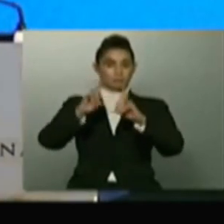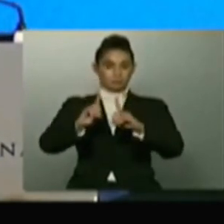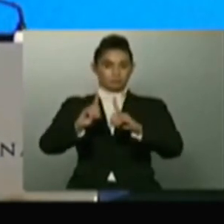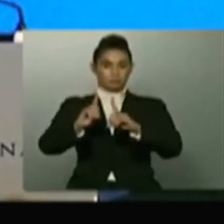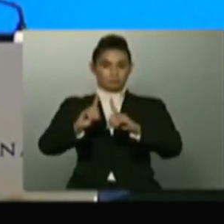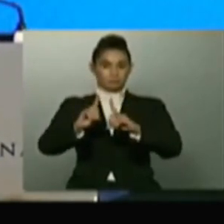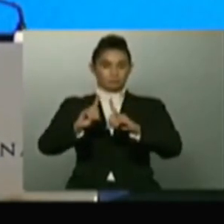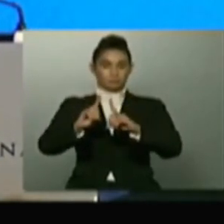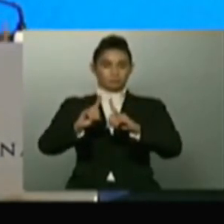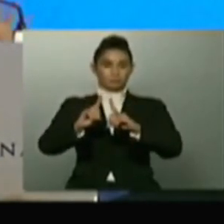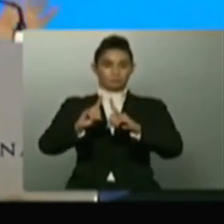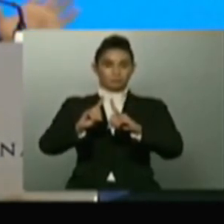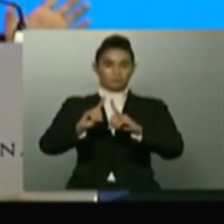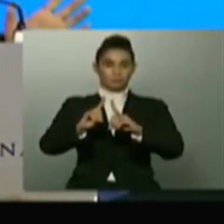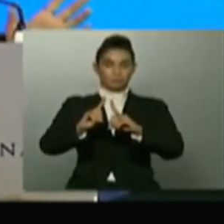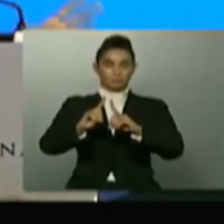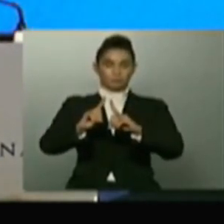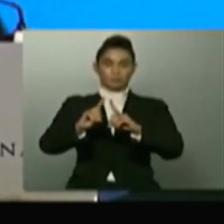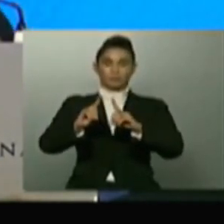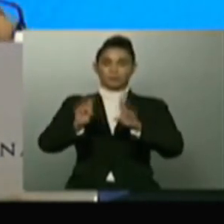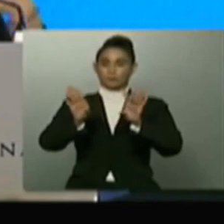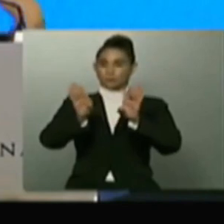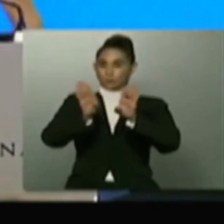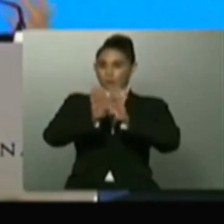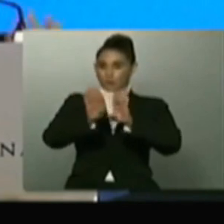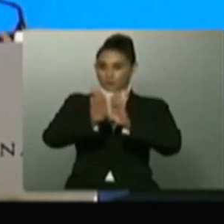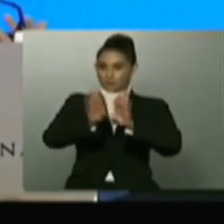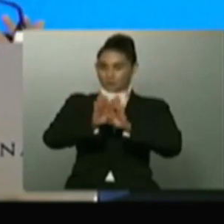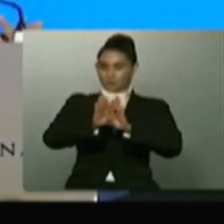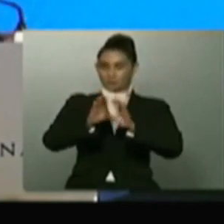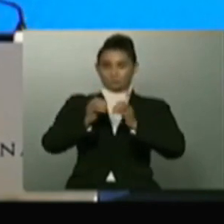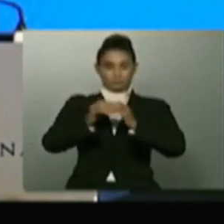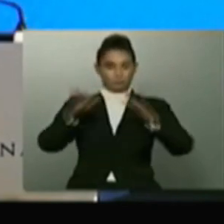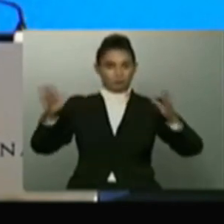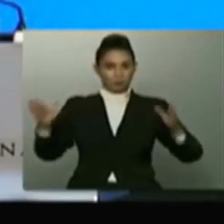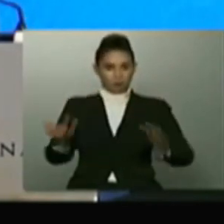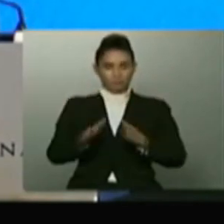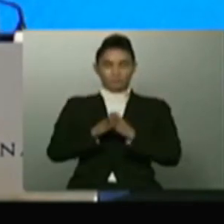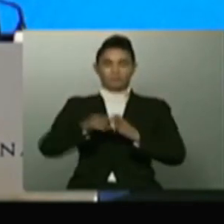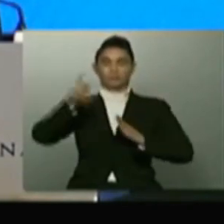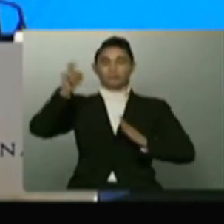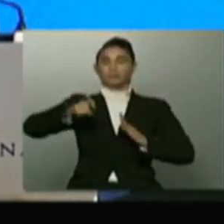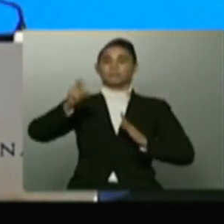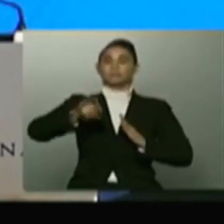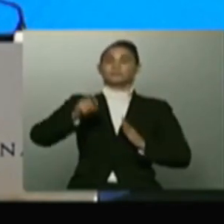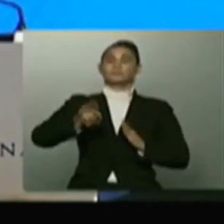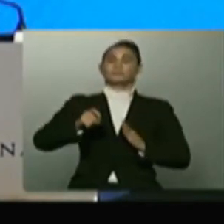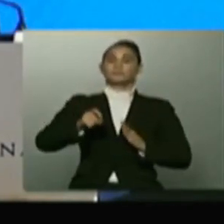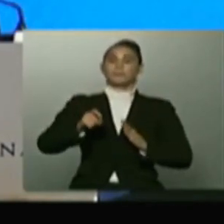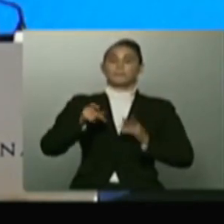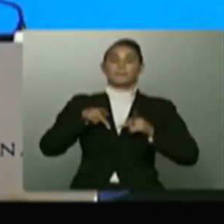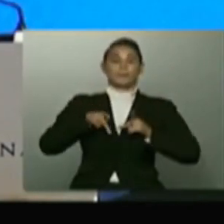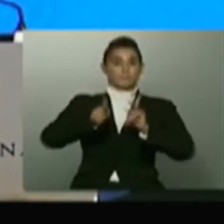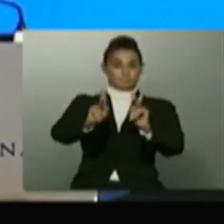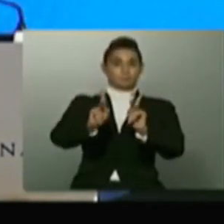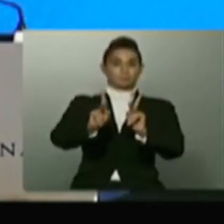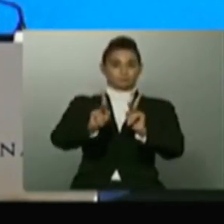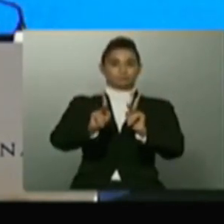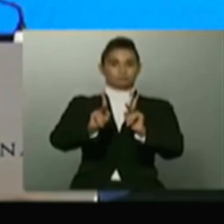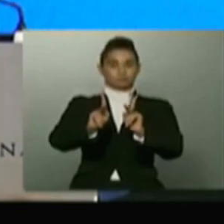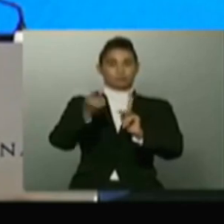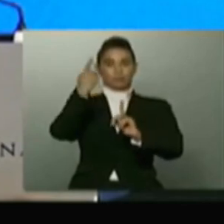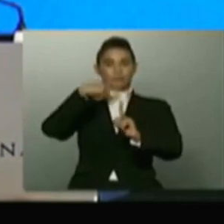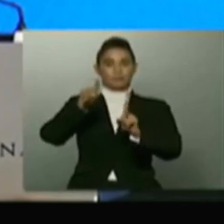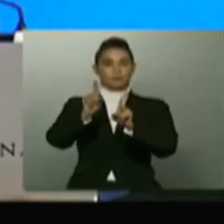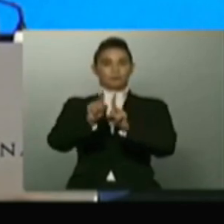les pido pero no cederemos en este término porque es algo muy amplio necesitamos también oportunidades pero también